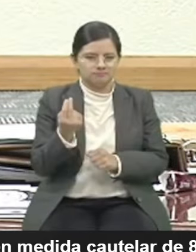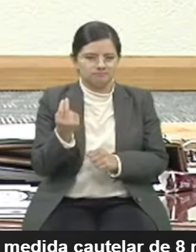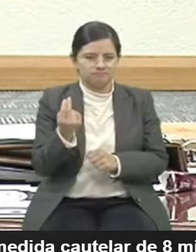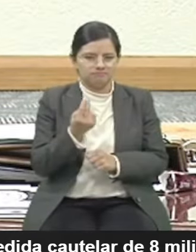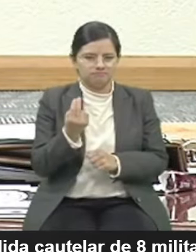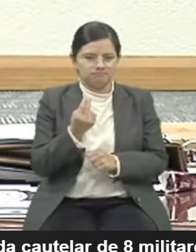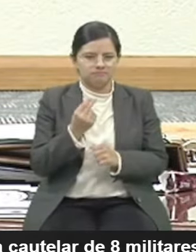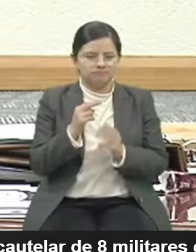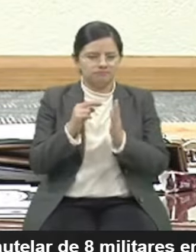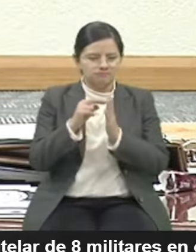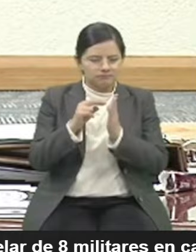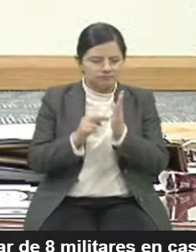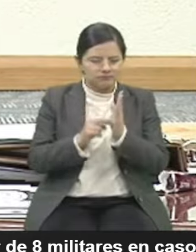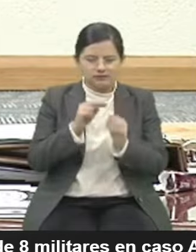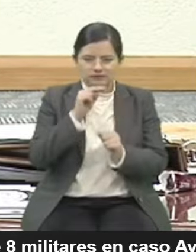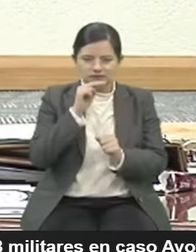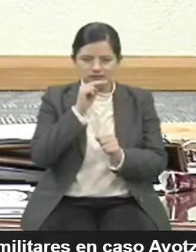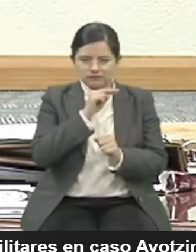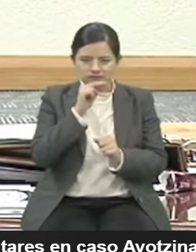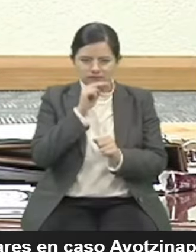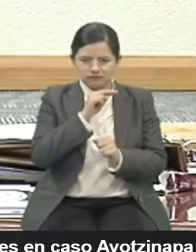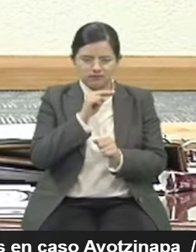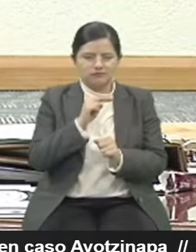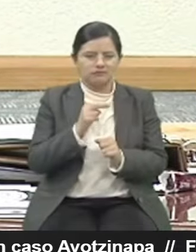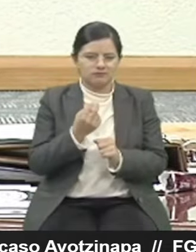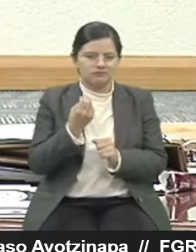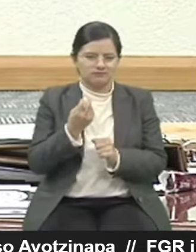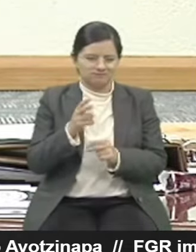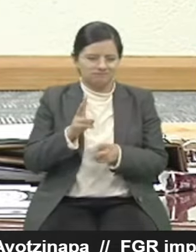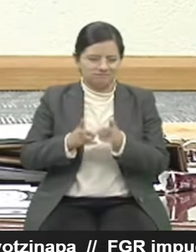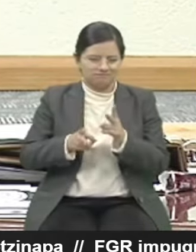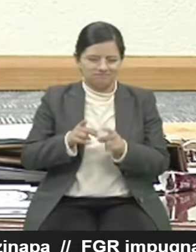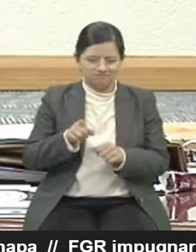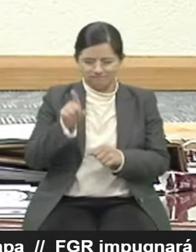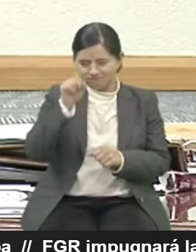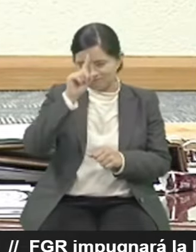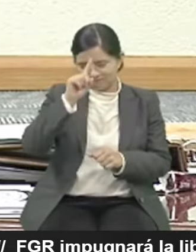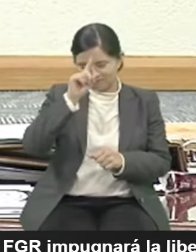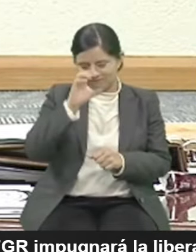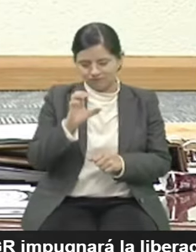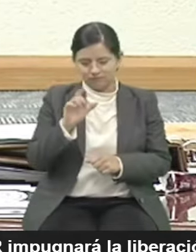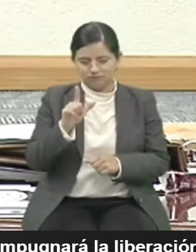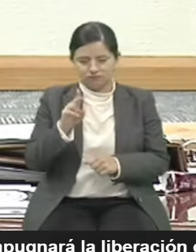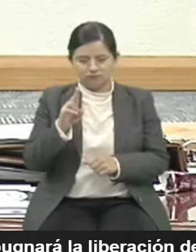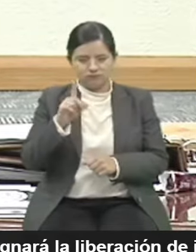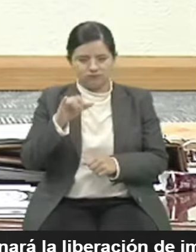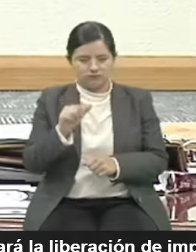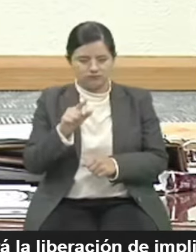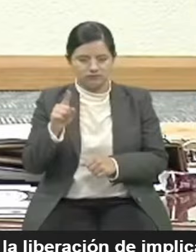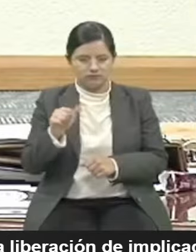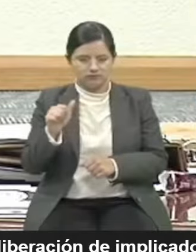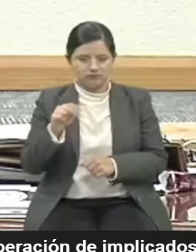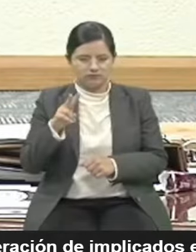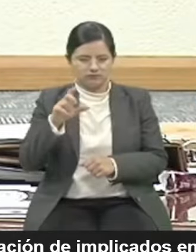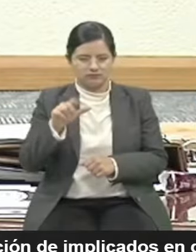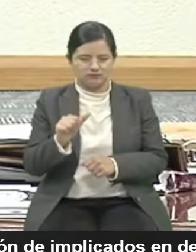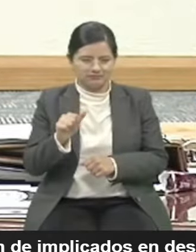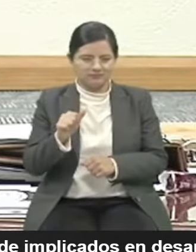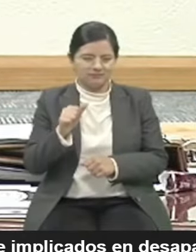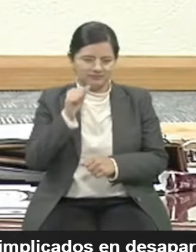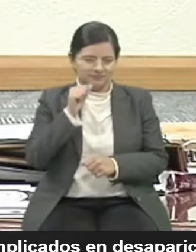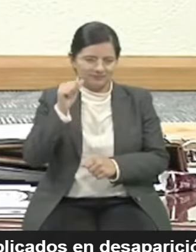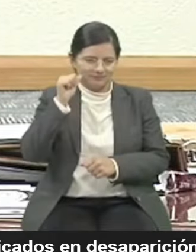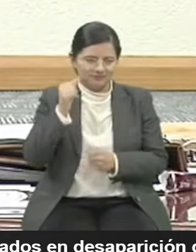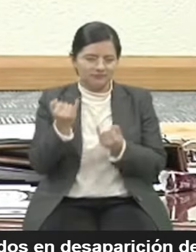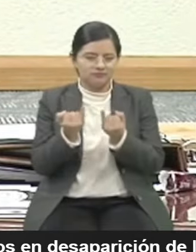generar unos lineamientos lo más pronto posible lo compartía con la consejera Claudia zaval el día de ayer también con la